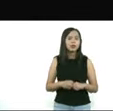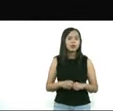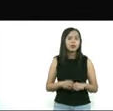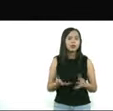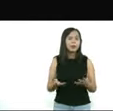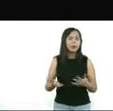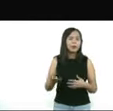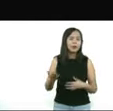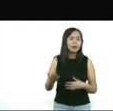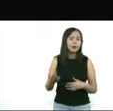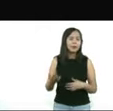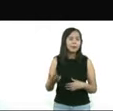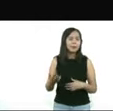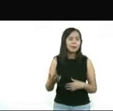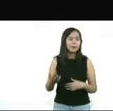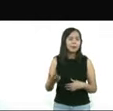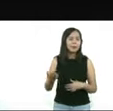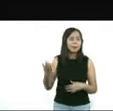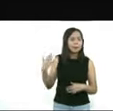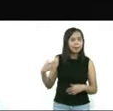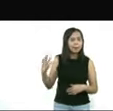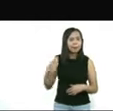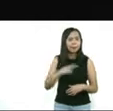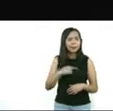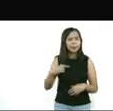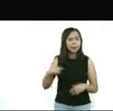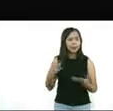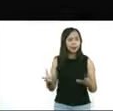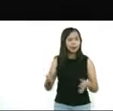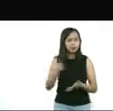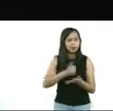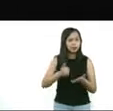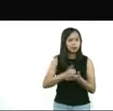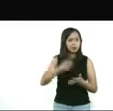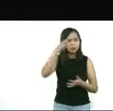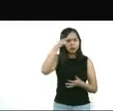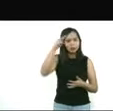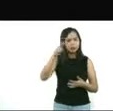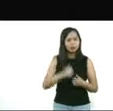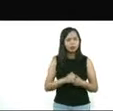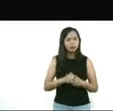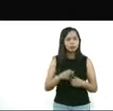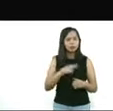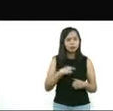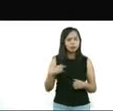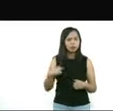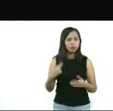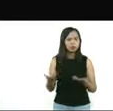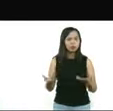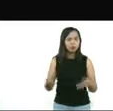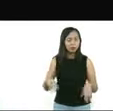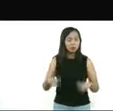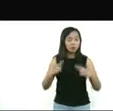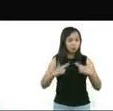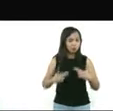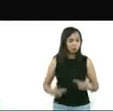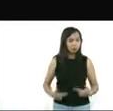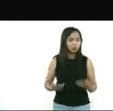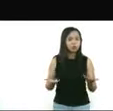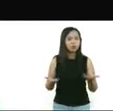un antecedente para que nosotros como ciudadanos, como productores, como seres